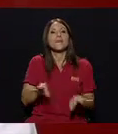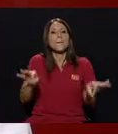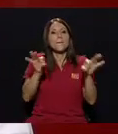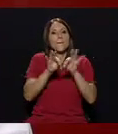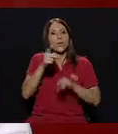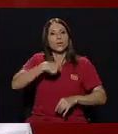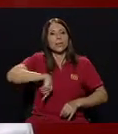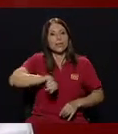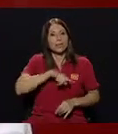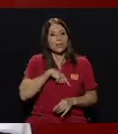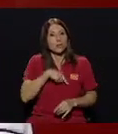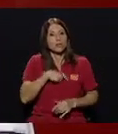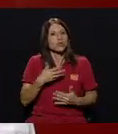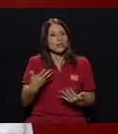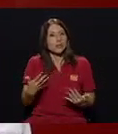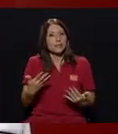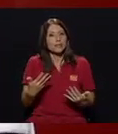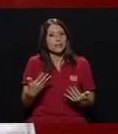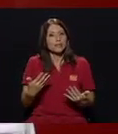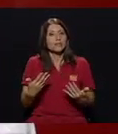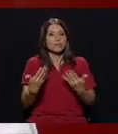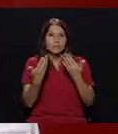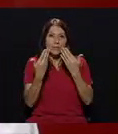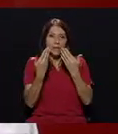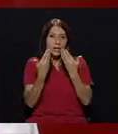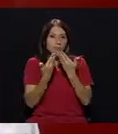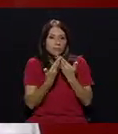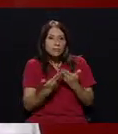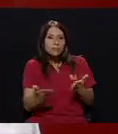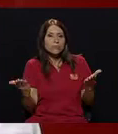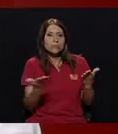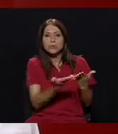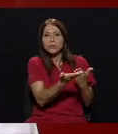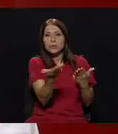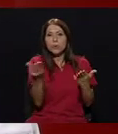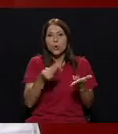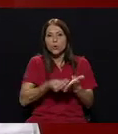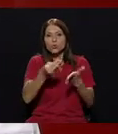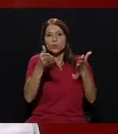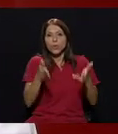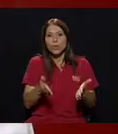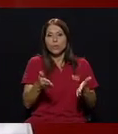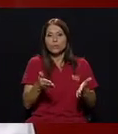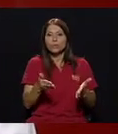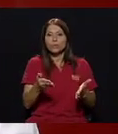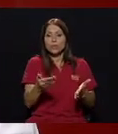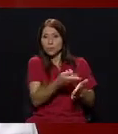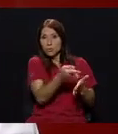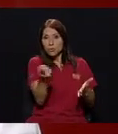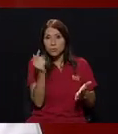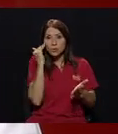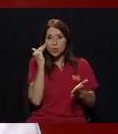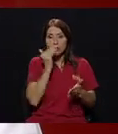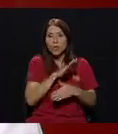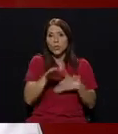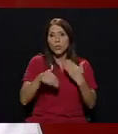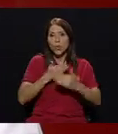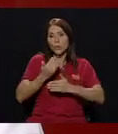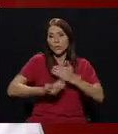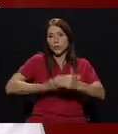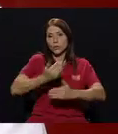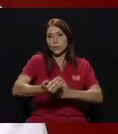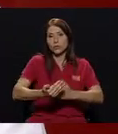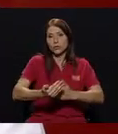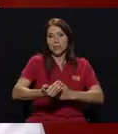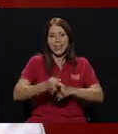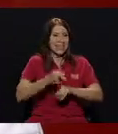de nosotros es, como comercializador, tener las puertas abiertas al consumidor, ¿verdad? Para que conozca todo el proceso, desde el